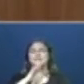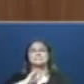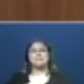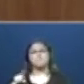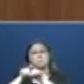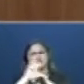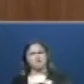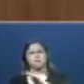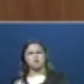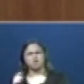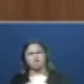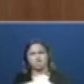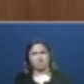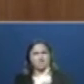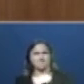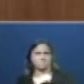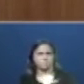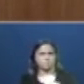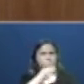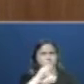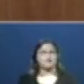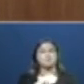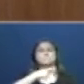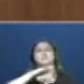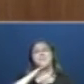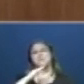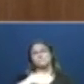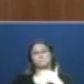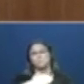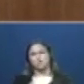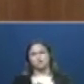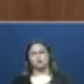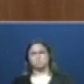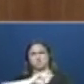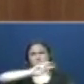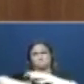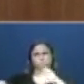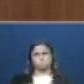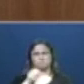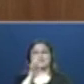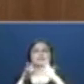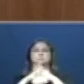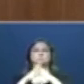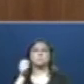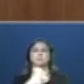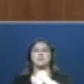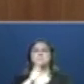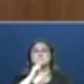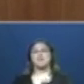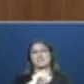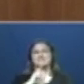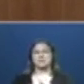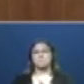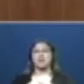nuestros emprendedores parece que el complejo proceso de reestructuración del sistema financiero puede haber entrado en una fase